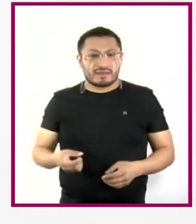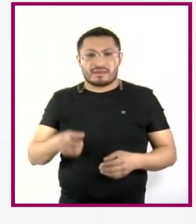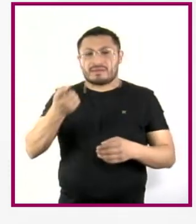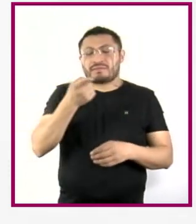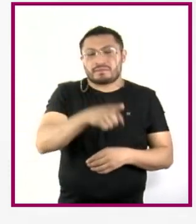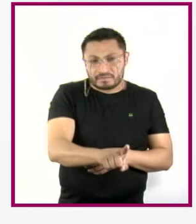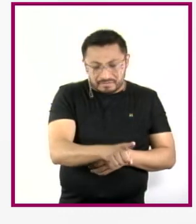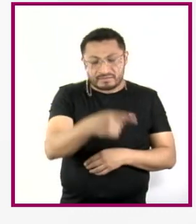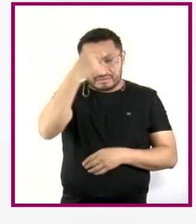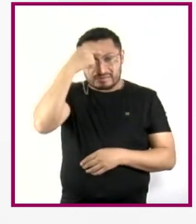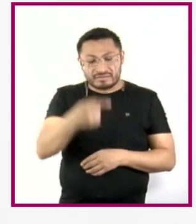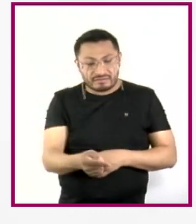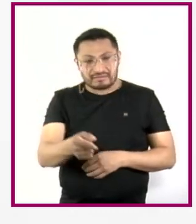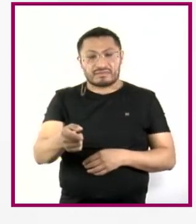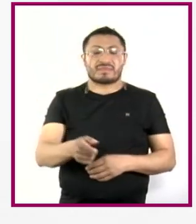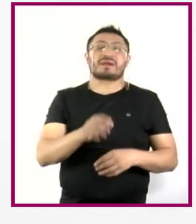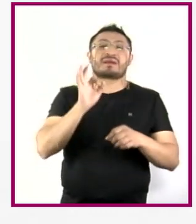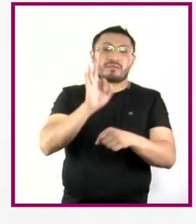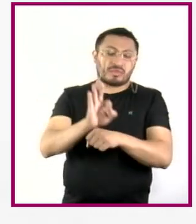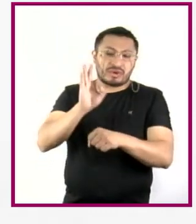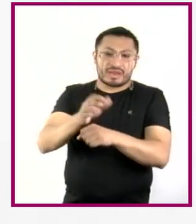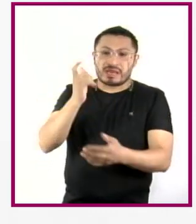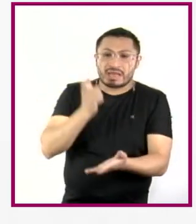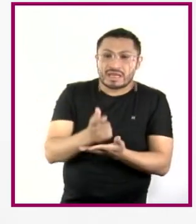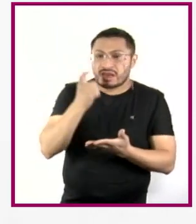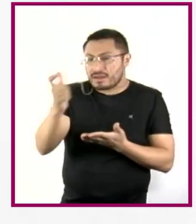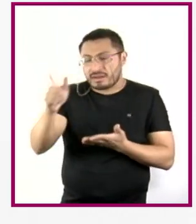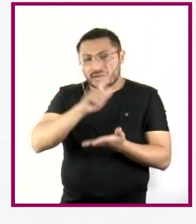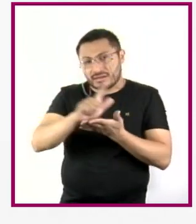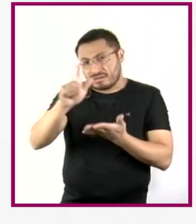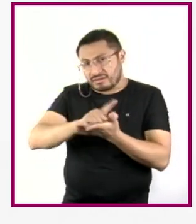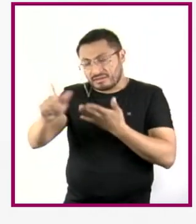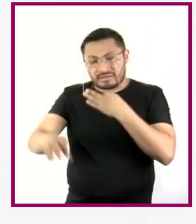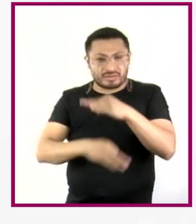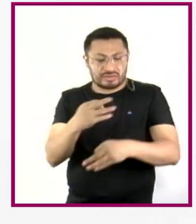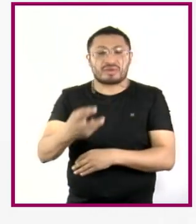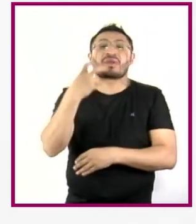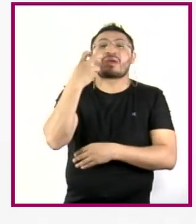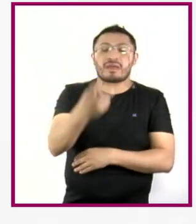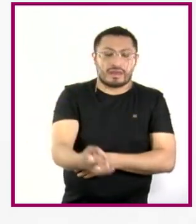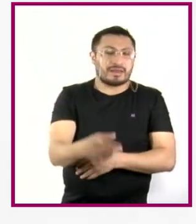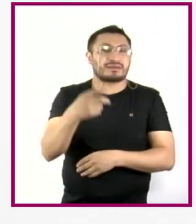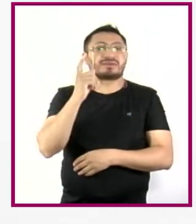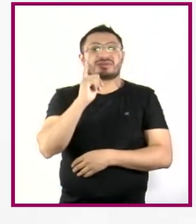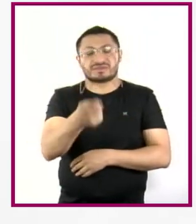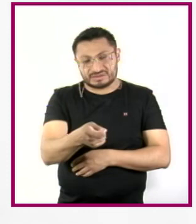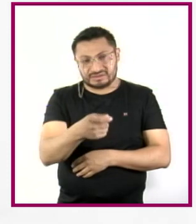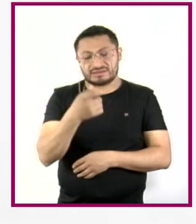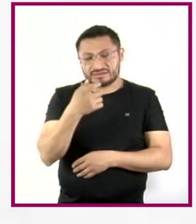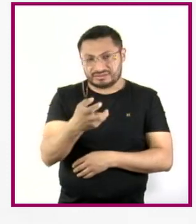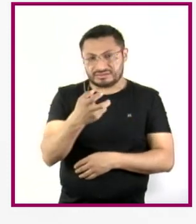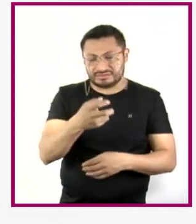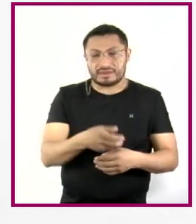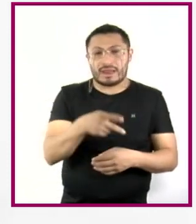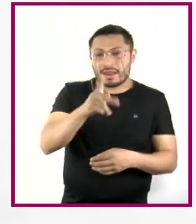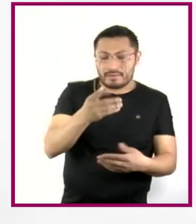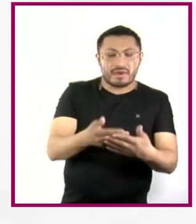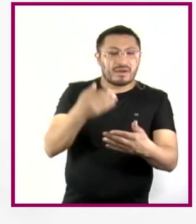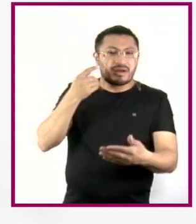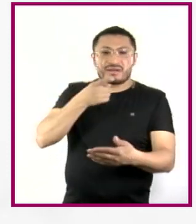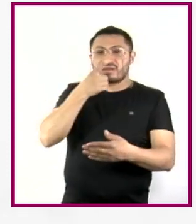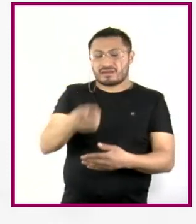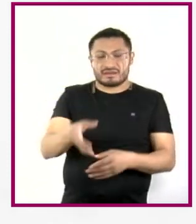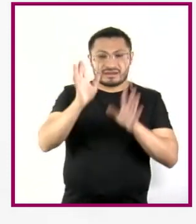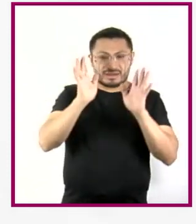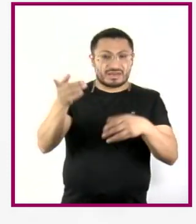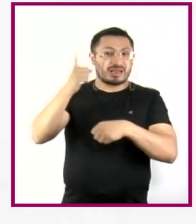de la contaminación e incluso de compensación, eso es el principio quien contamina paga. Como mencionábamos, una vez que el daño